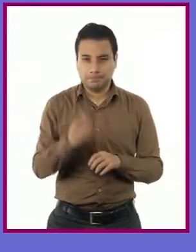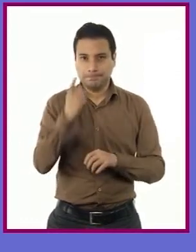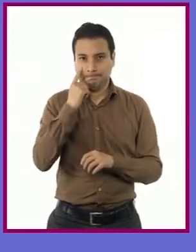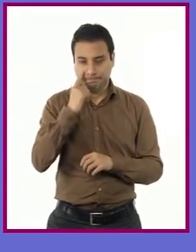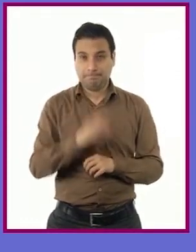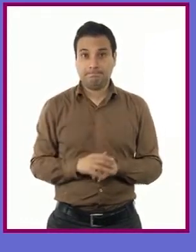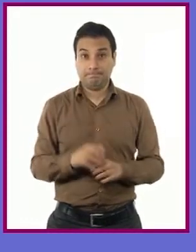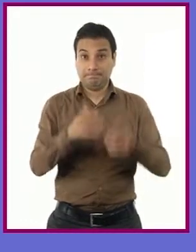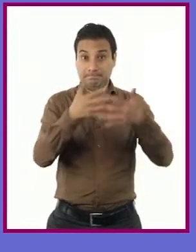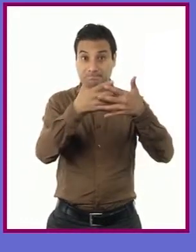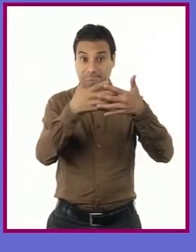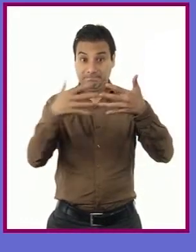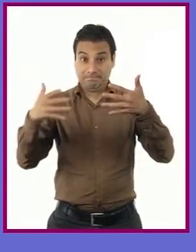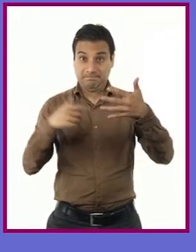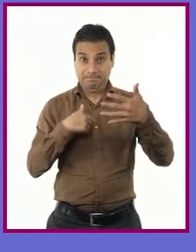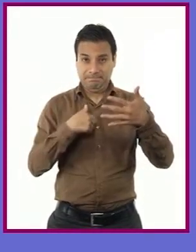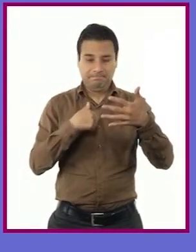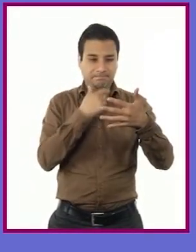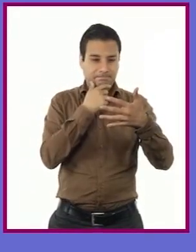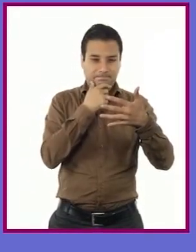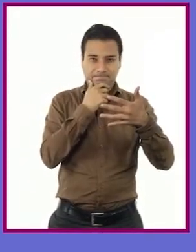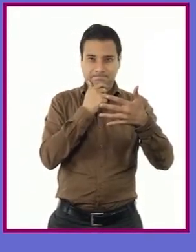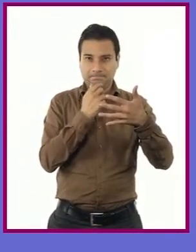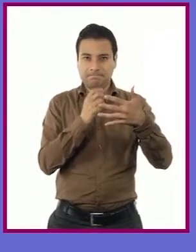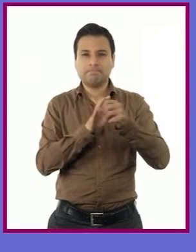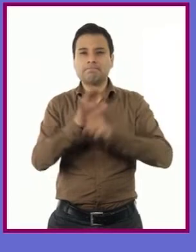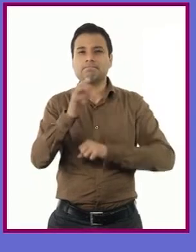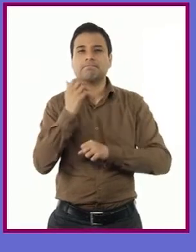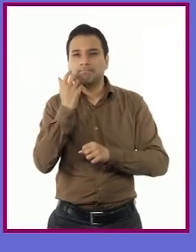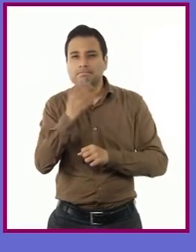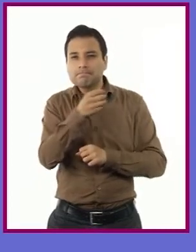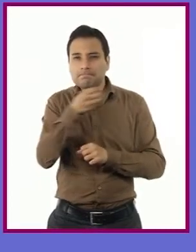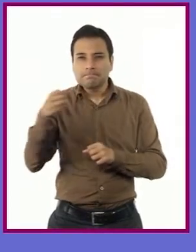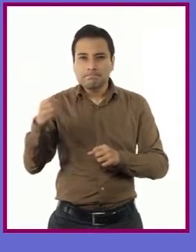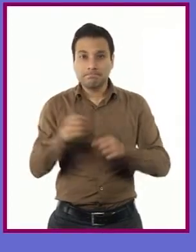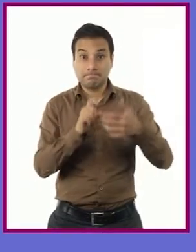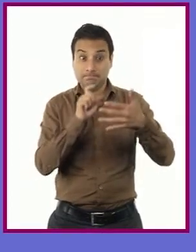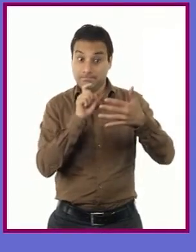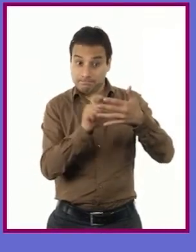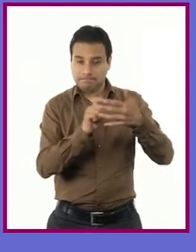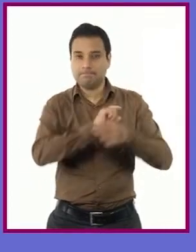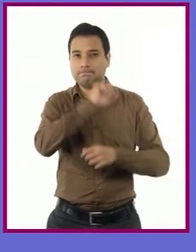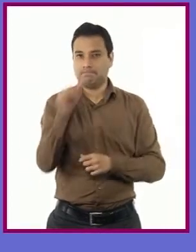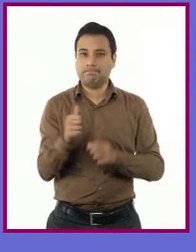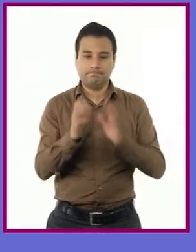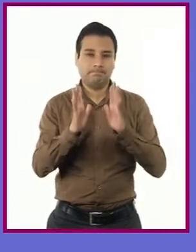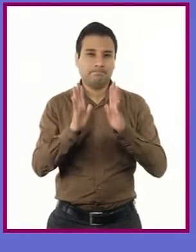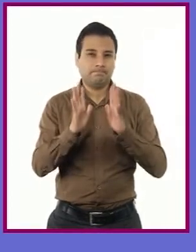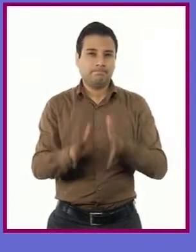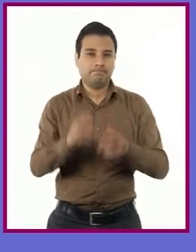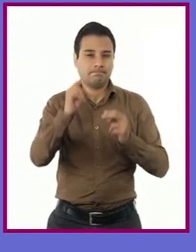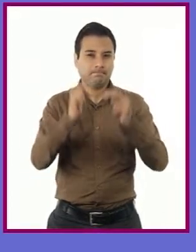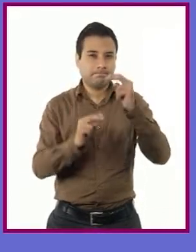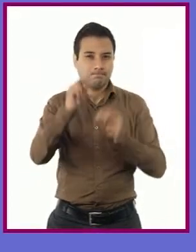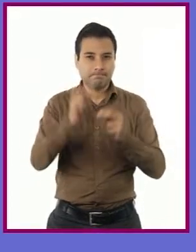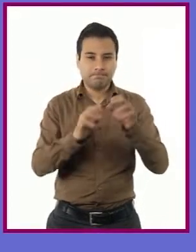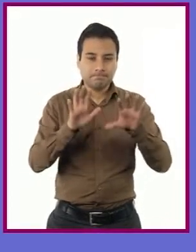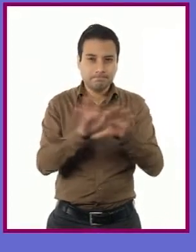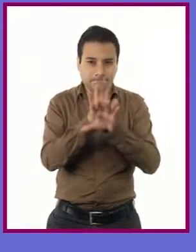los numerales y elige la lista de subnivel. Con la lista multinivel, cambia la sangría